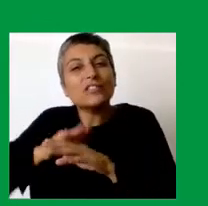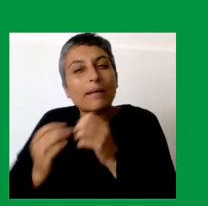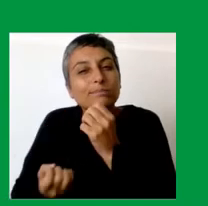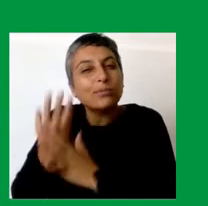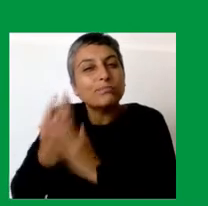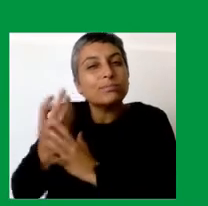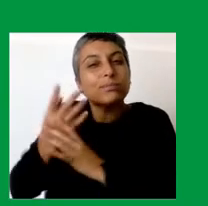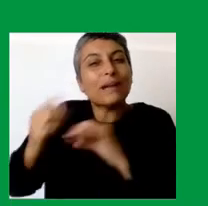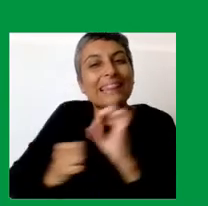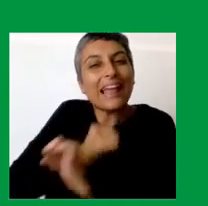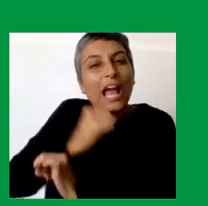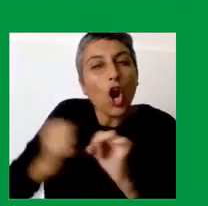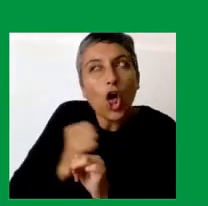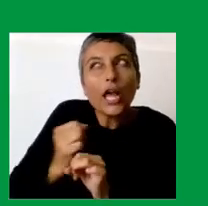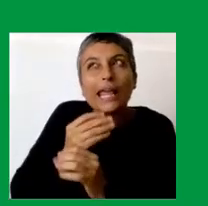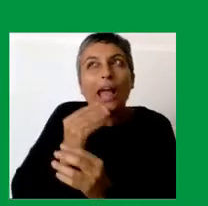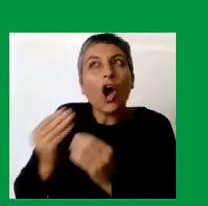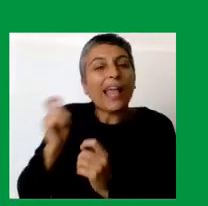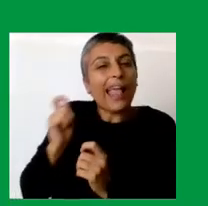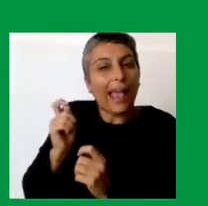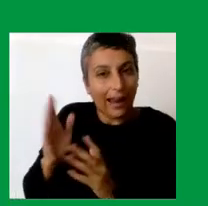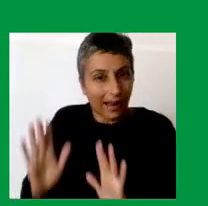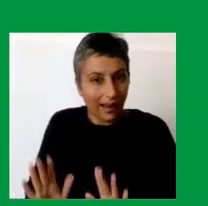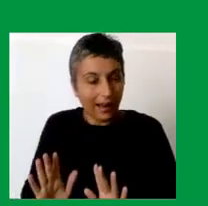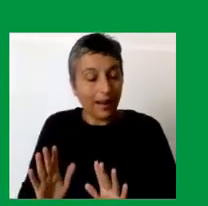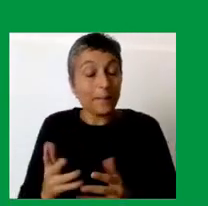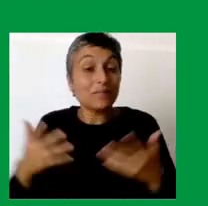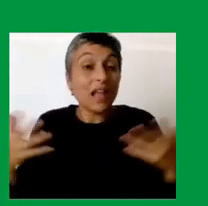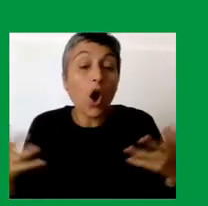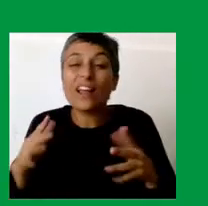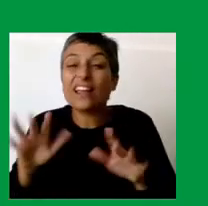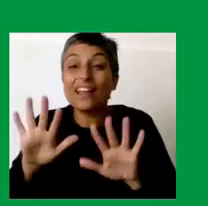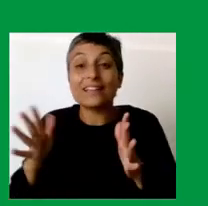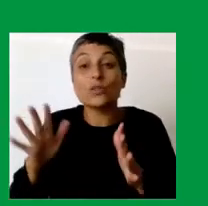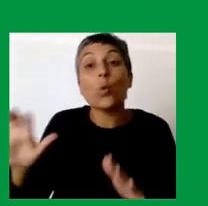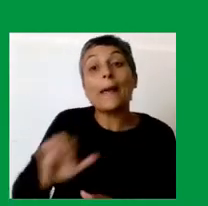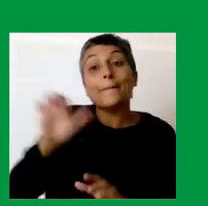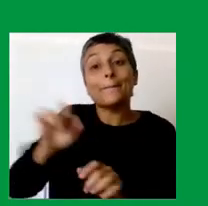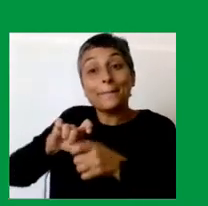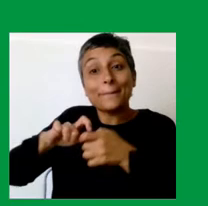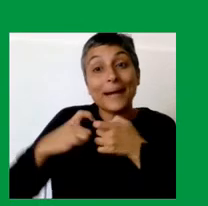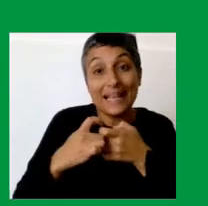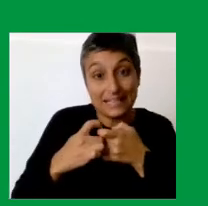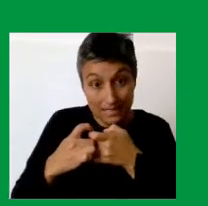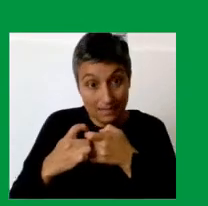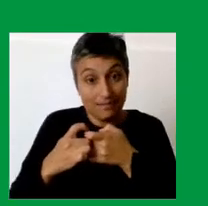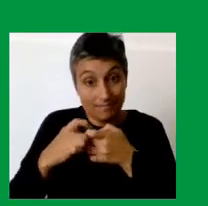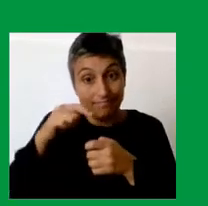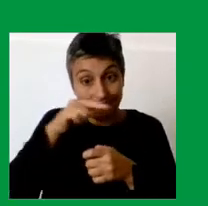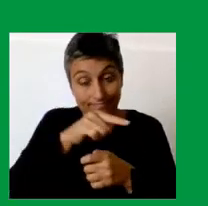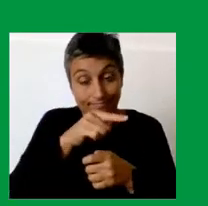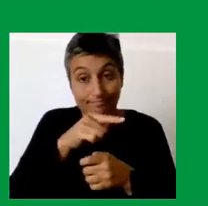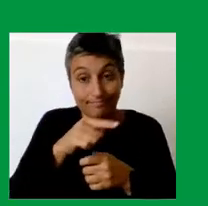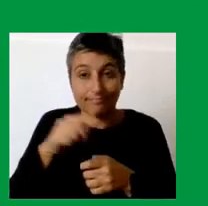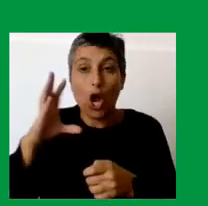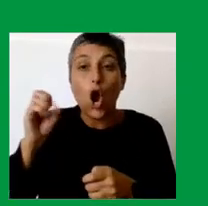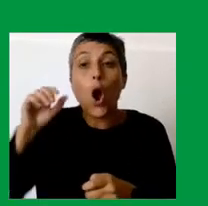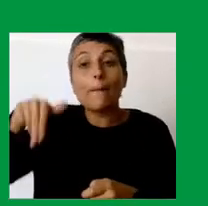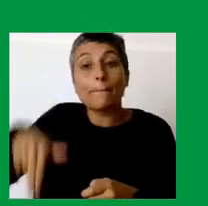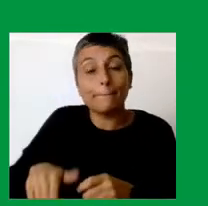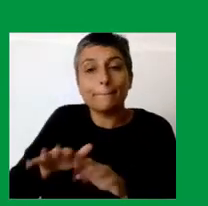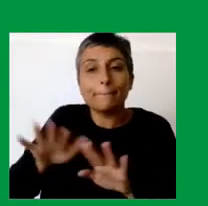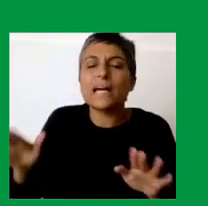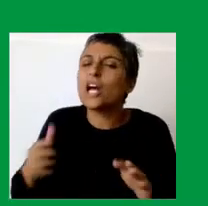estas aplicaciones, herramientas? En este caso es un consorcio que se llama OpenAI. No importa quién los